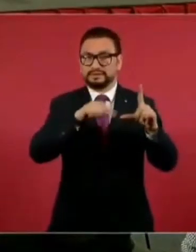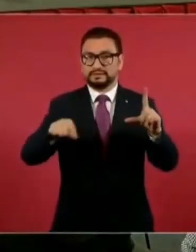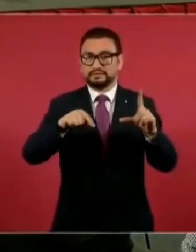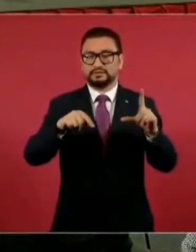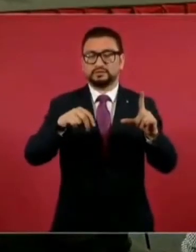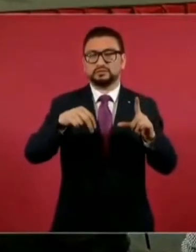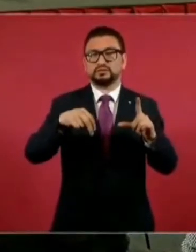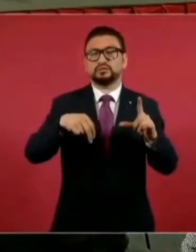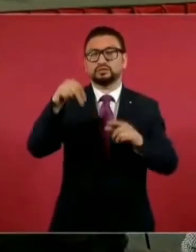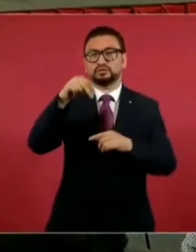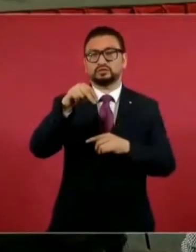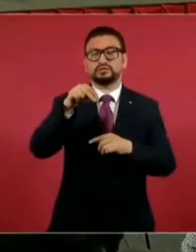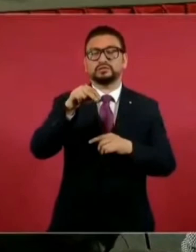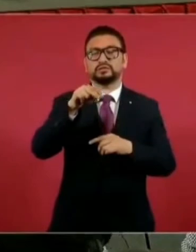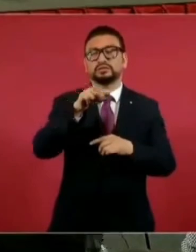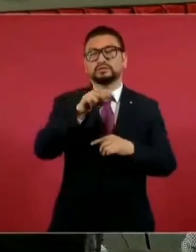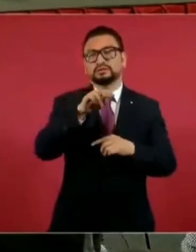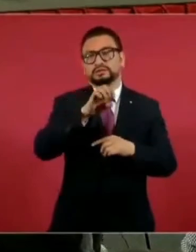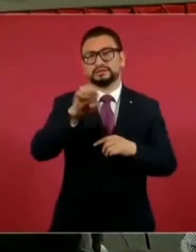noreste hacia el centro.